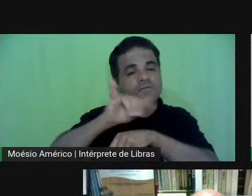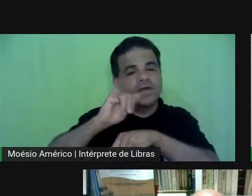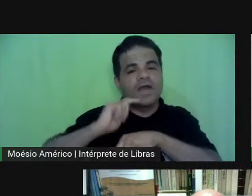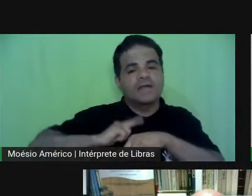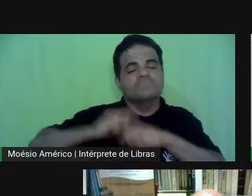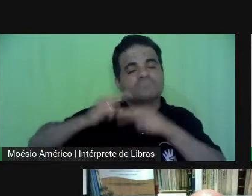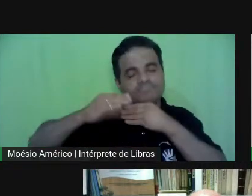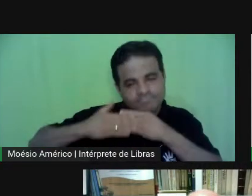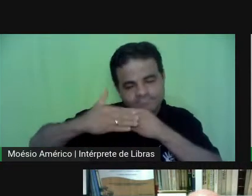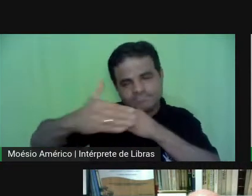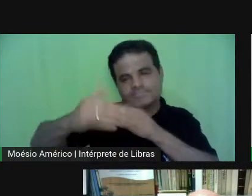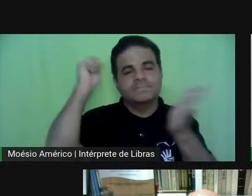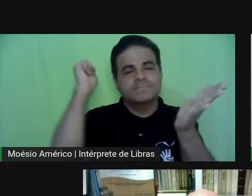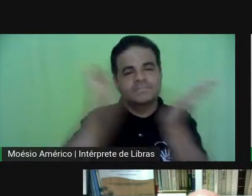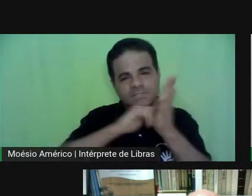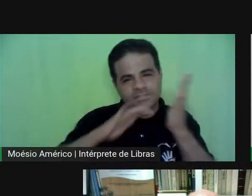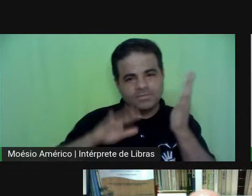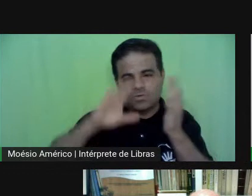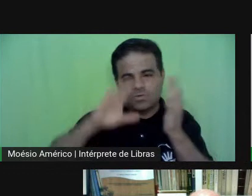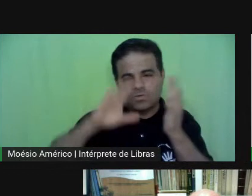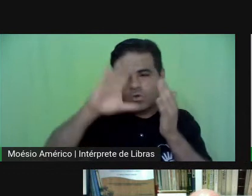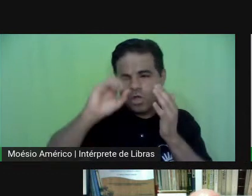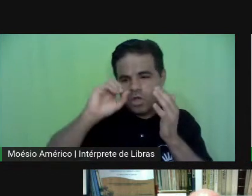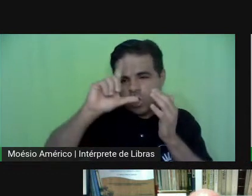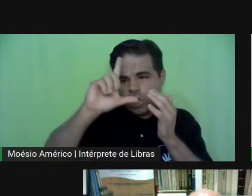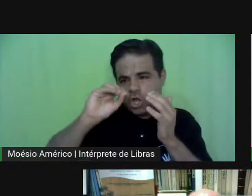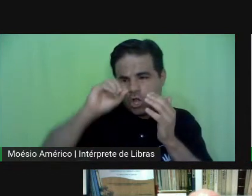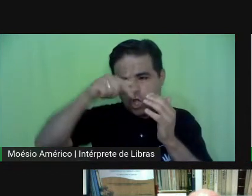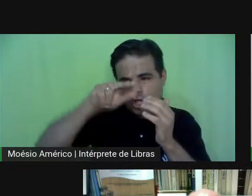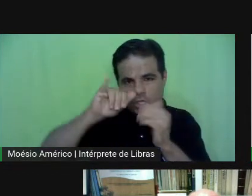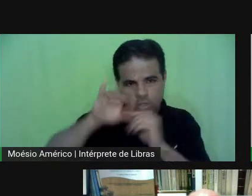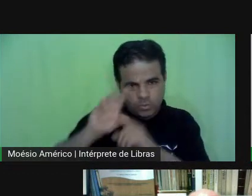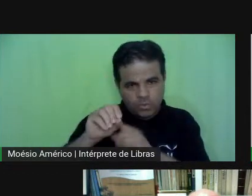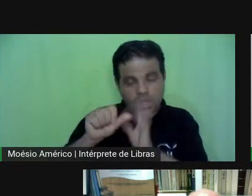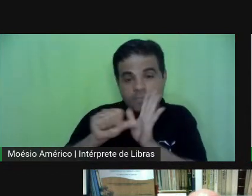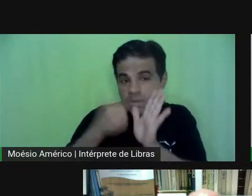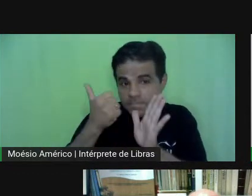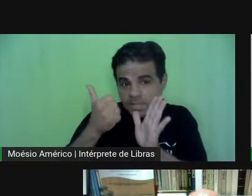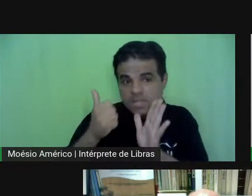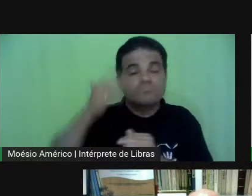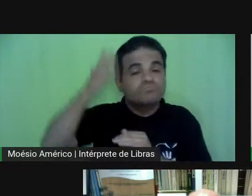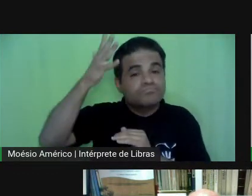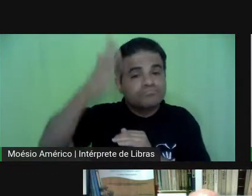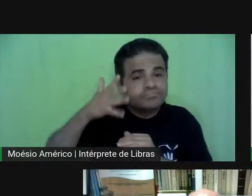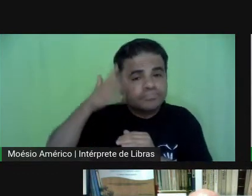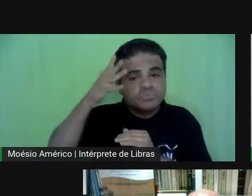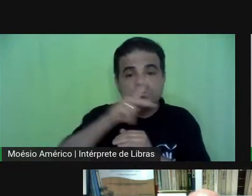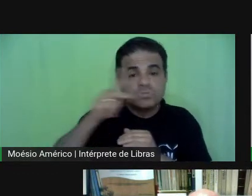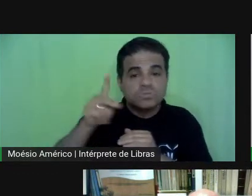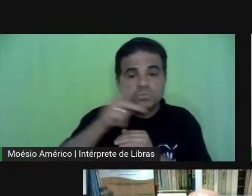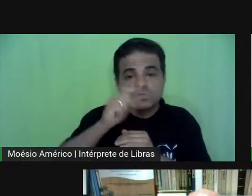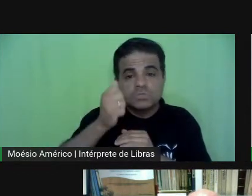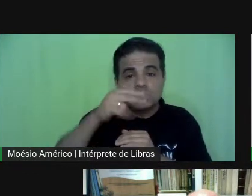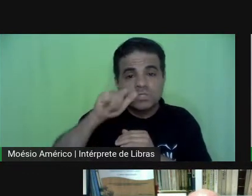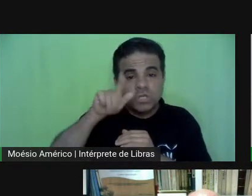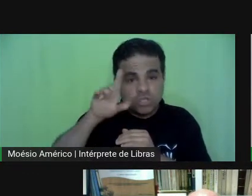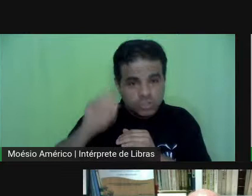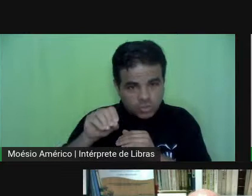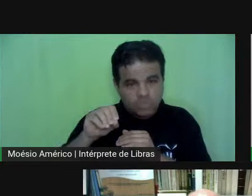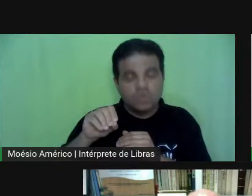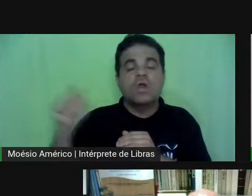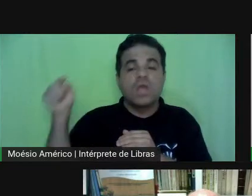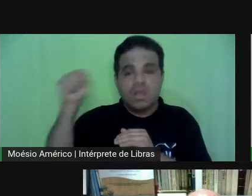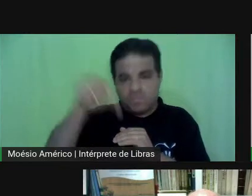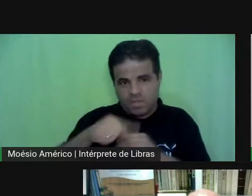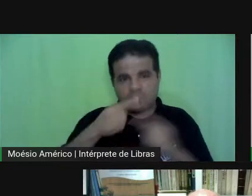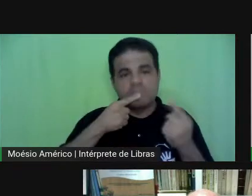las actividades de color en actividad debe ser una conferencia como profesor ángel gonzález que vamos